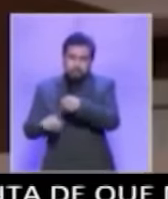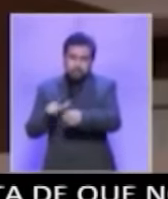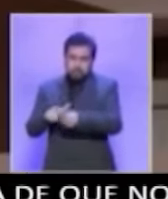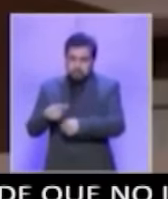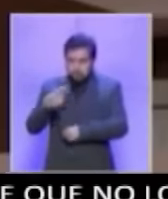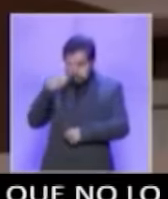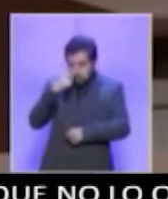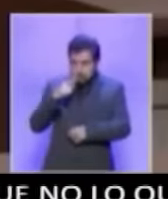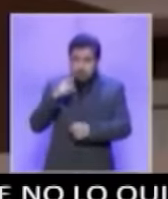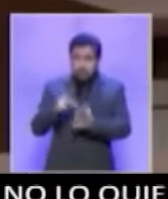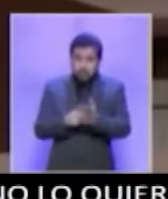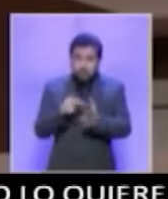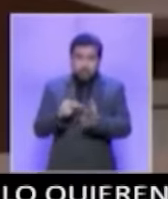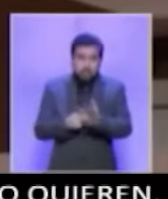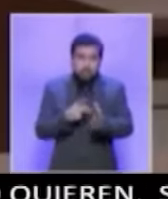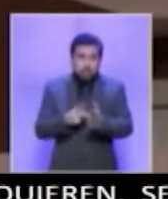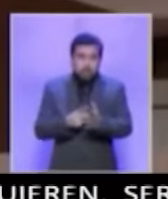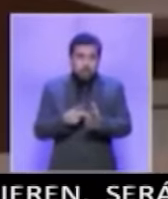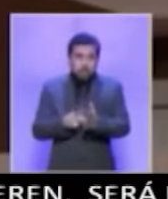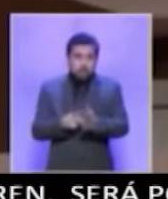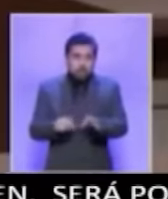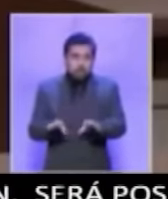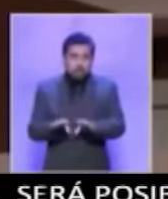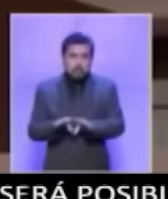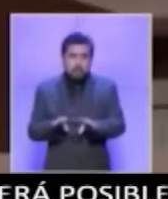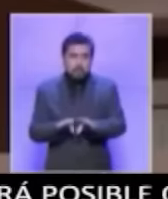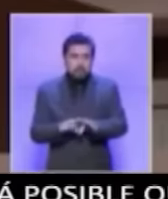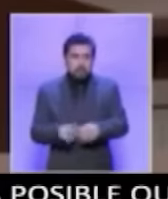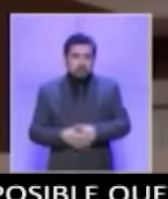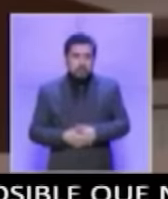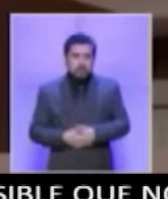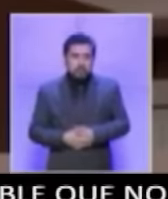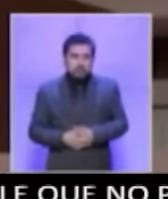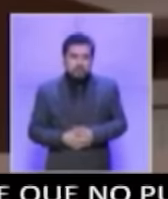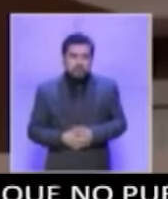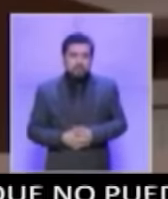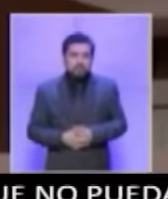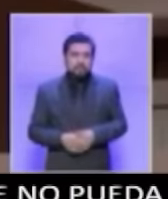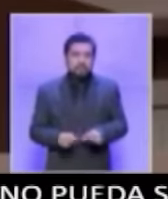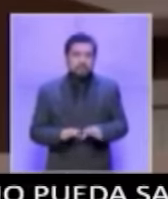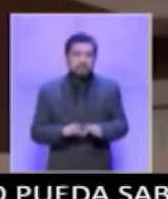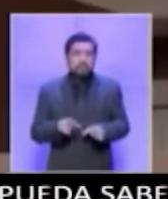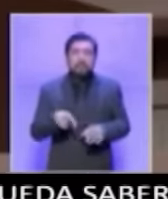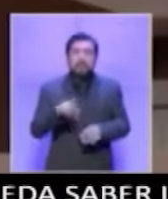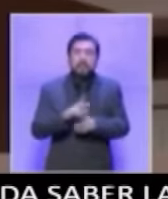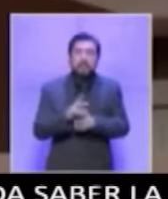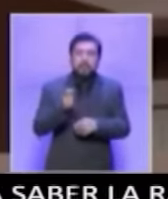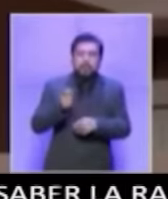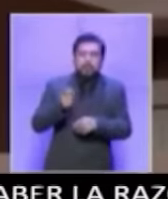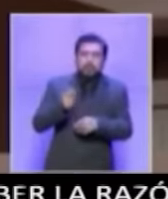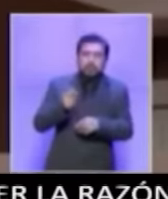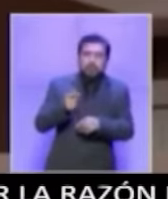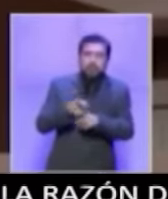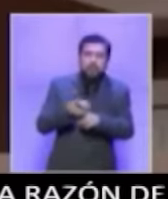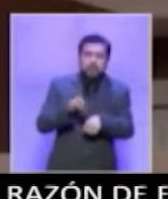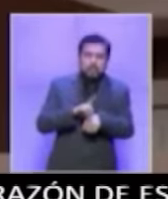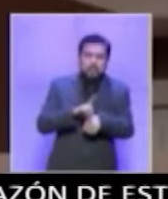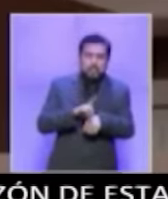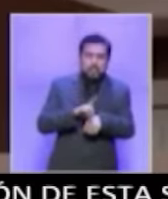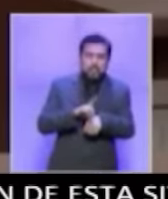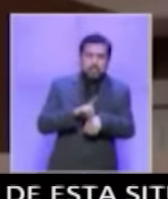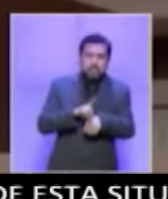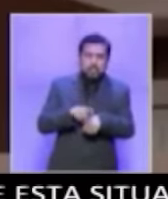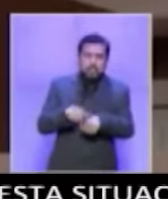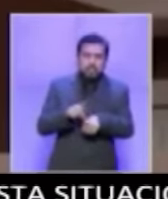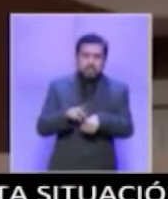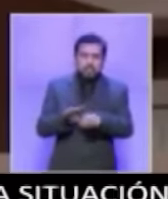Bueno pues te agradezco te agradezco mucho la información Andrea verás de acuerdo con lo que ha determinado el tribunal electoral esto